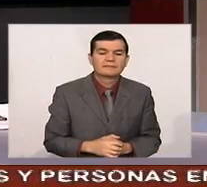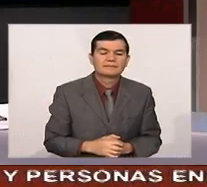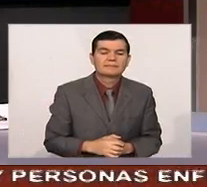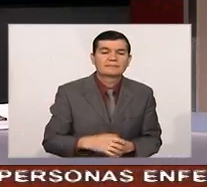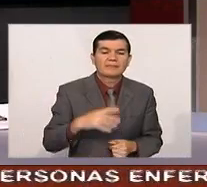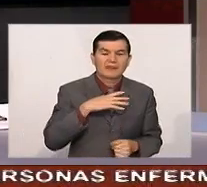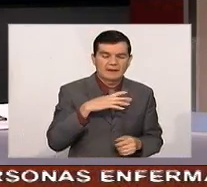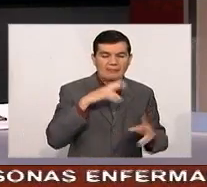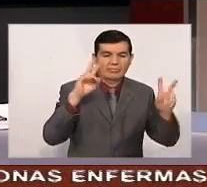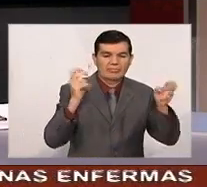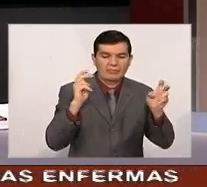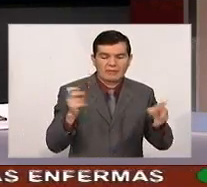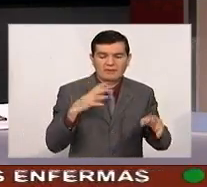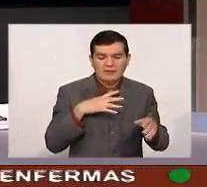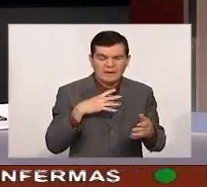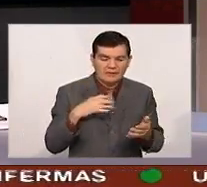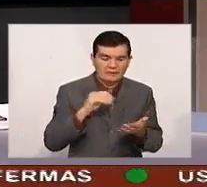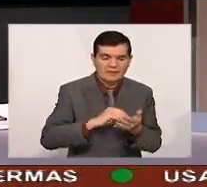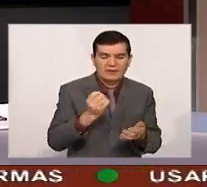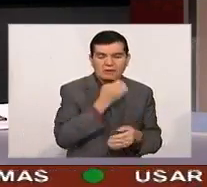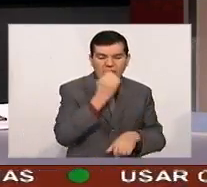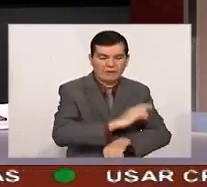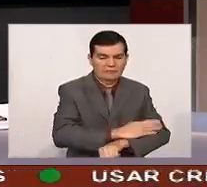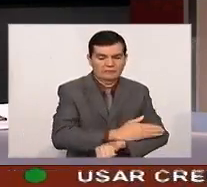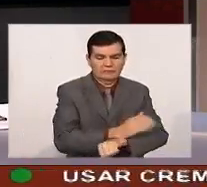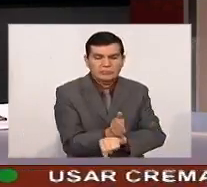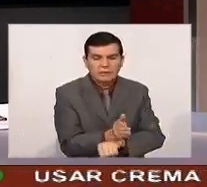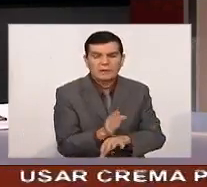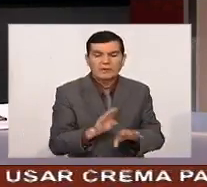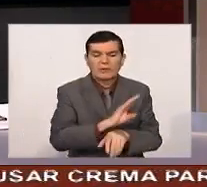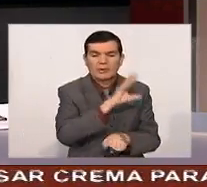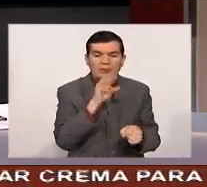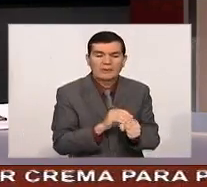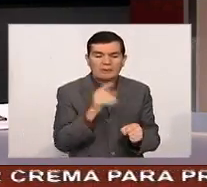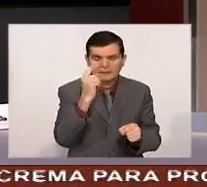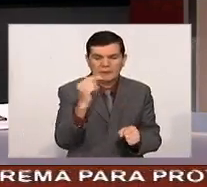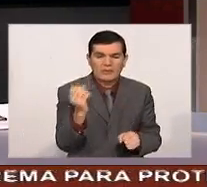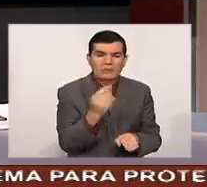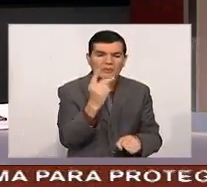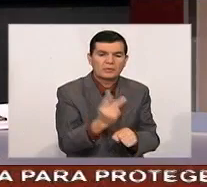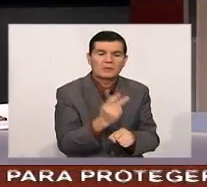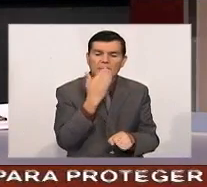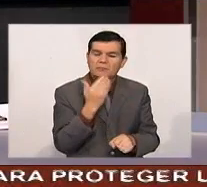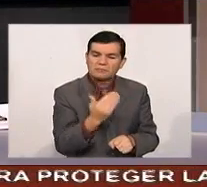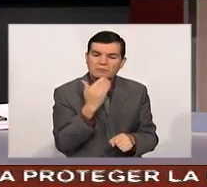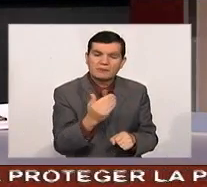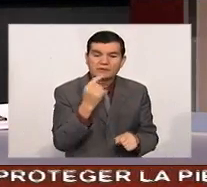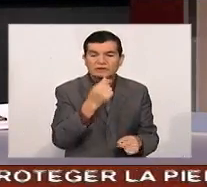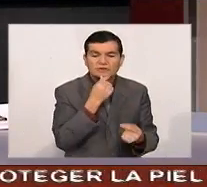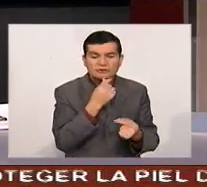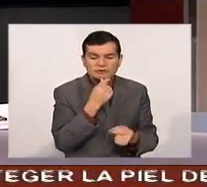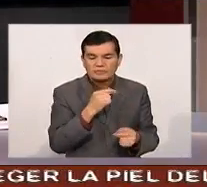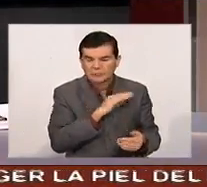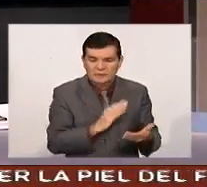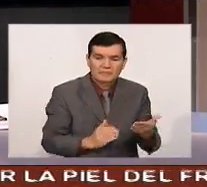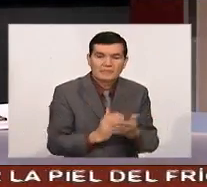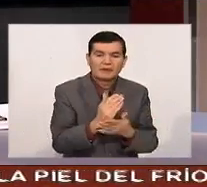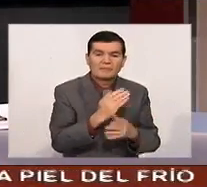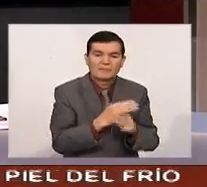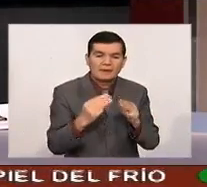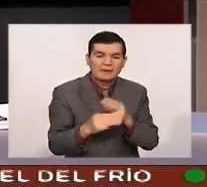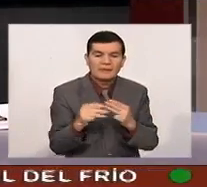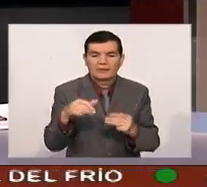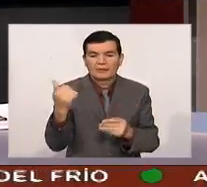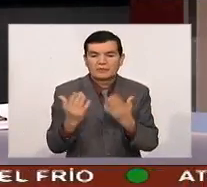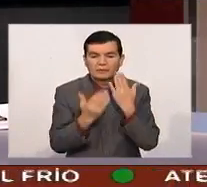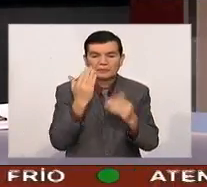En otros temas, la modalidad de escuela de tiempo completo es una excelente opción para que los niños cursen materias que no llevan